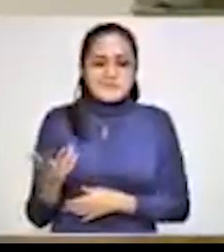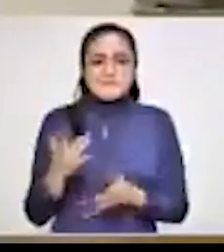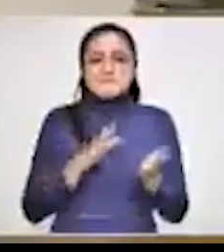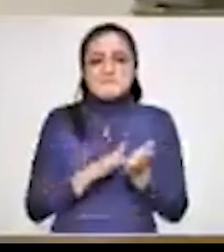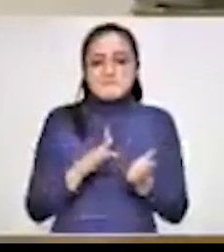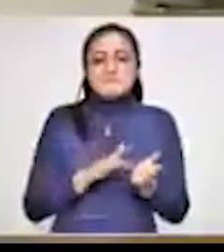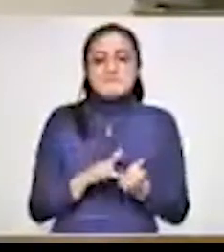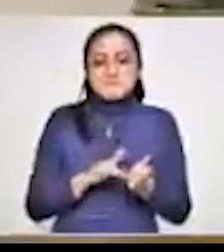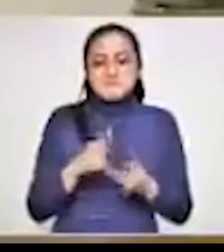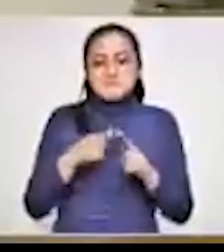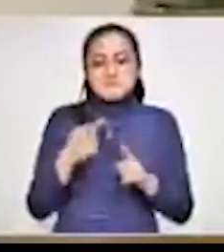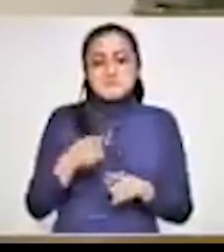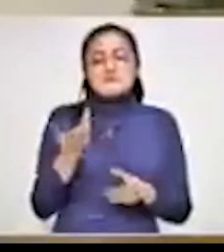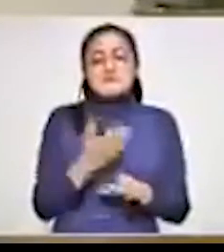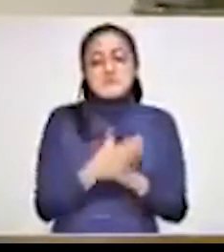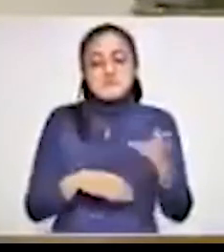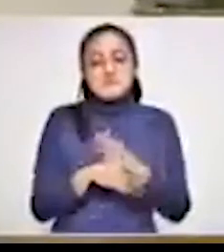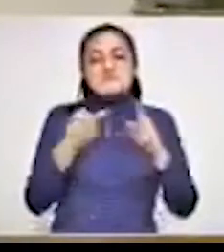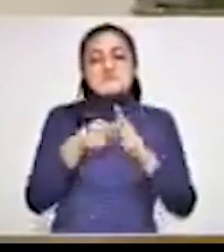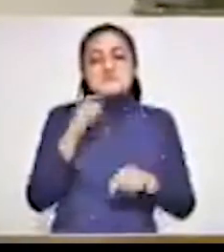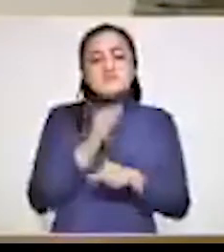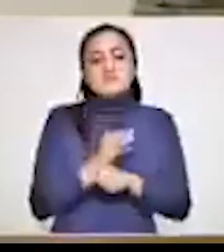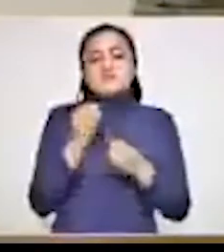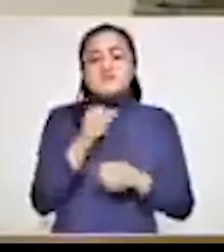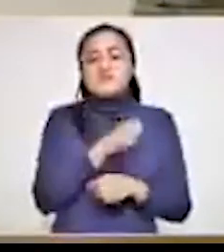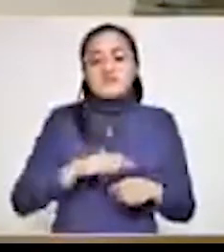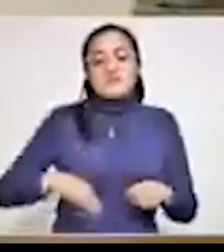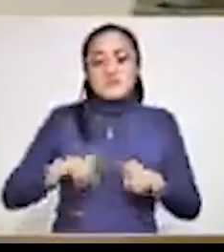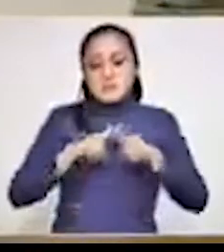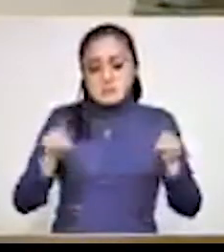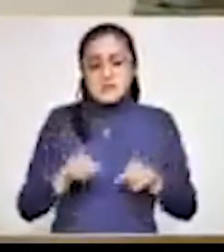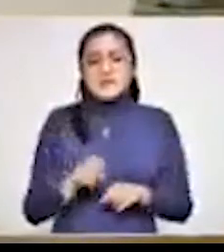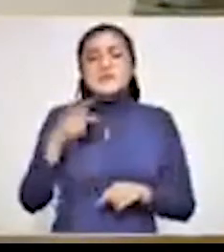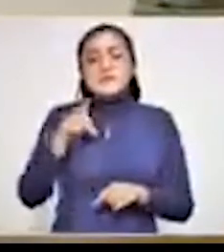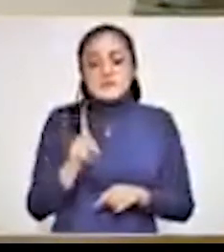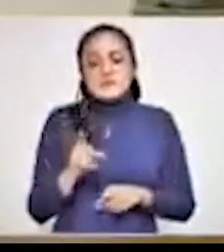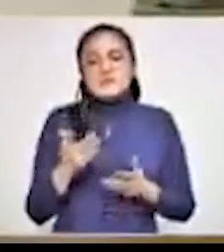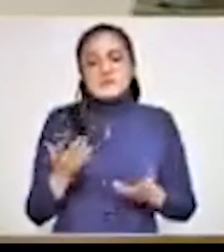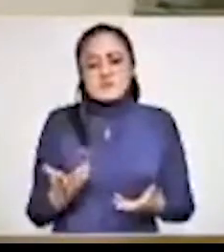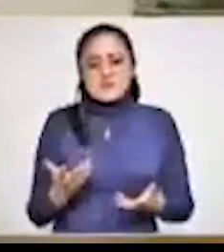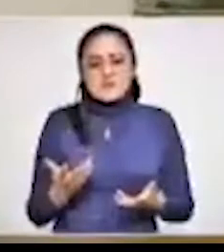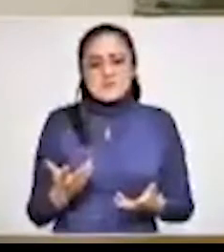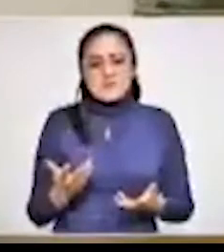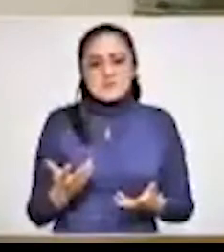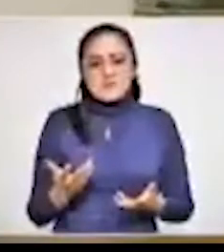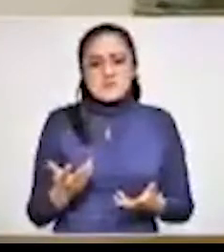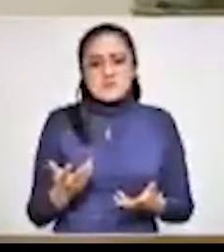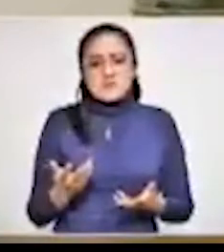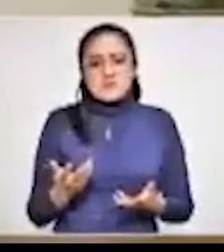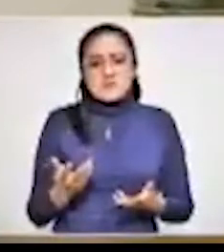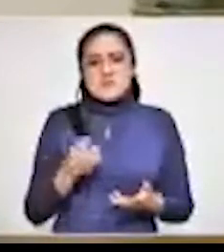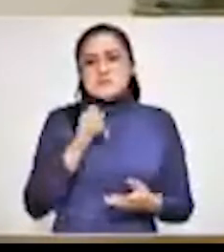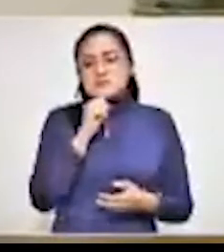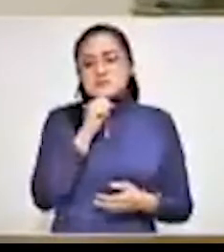apoyo político para que las cosas arranquen en varios ayuntamientos, pero el Estado de